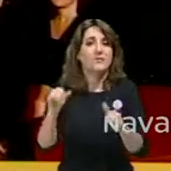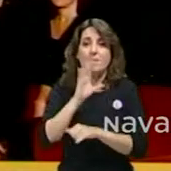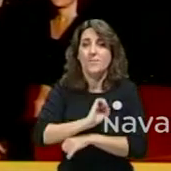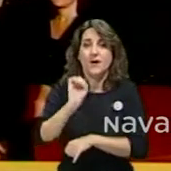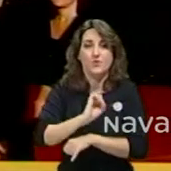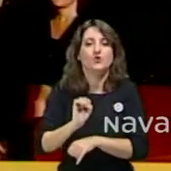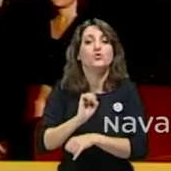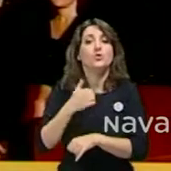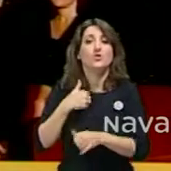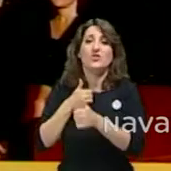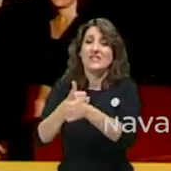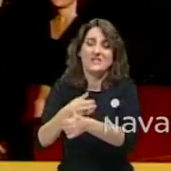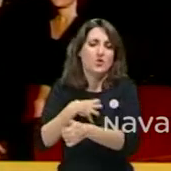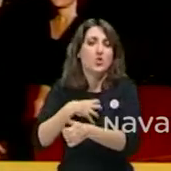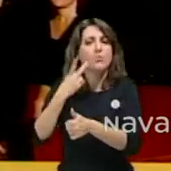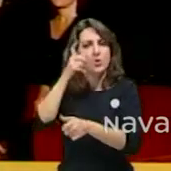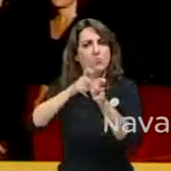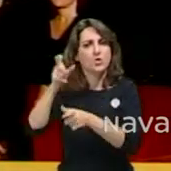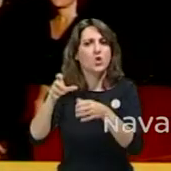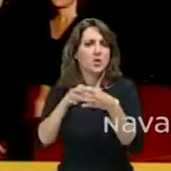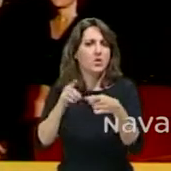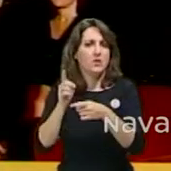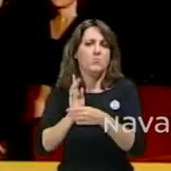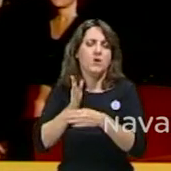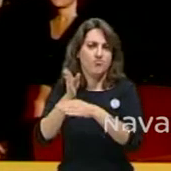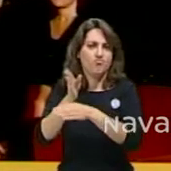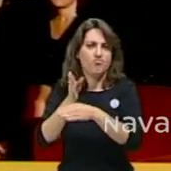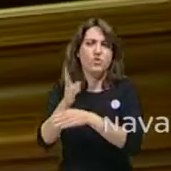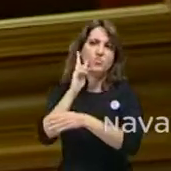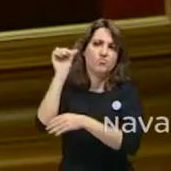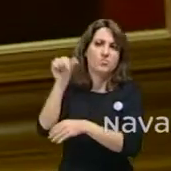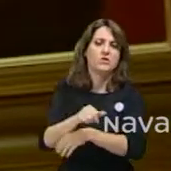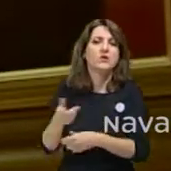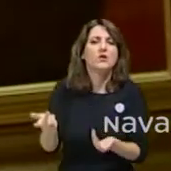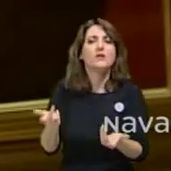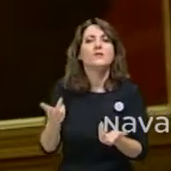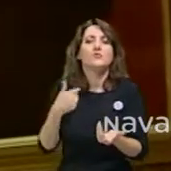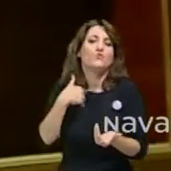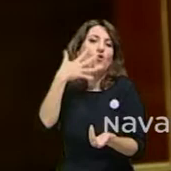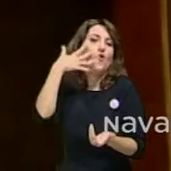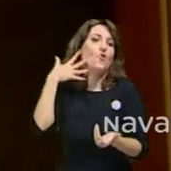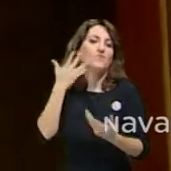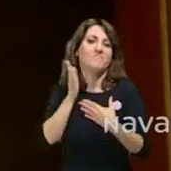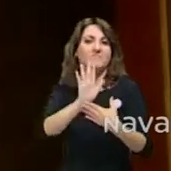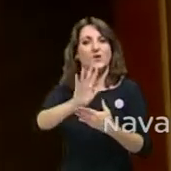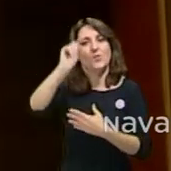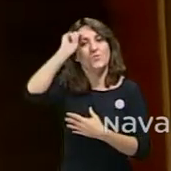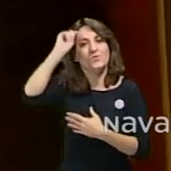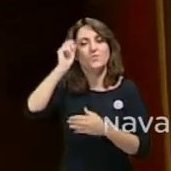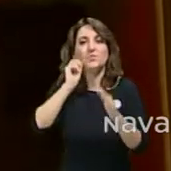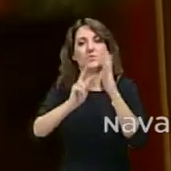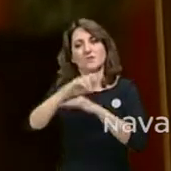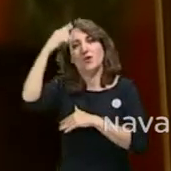de la Junta con ellos, y realmente es un orgullo representar a Pamplona culturalmente,